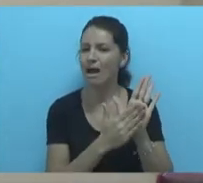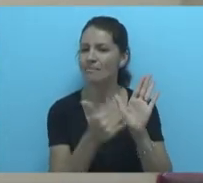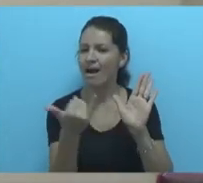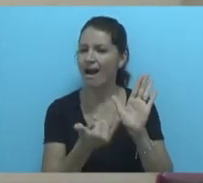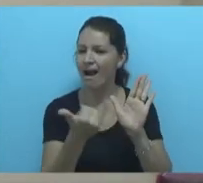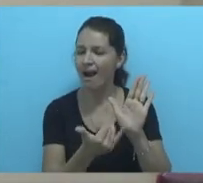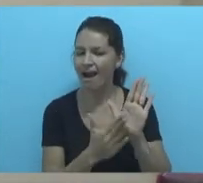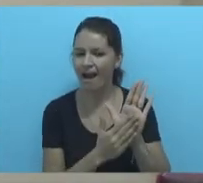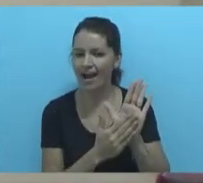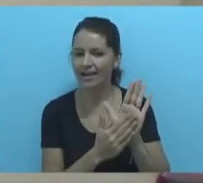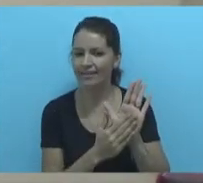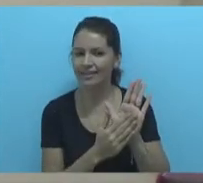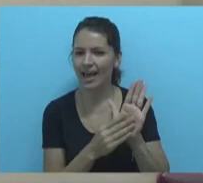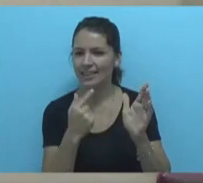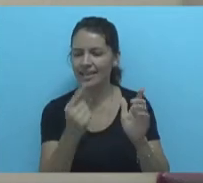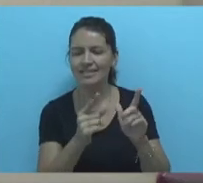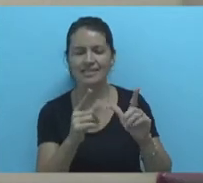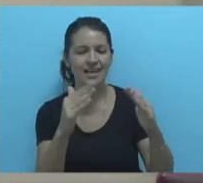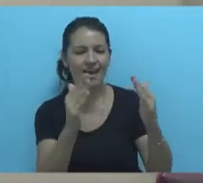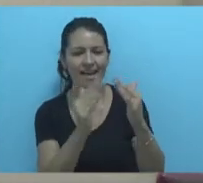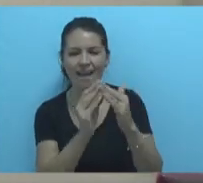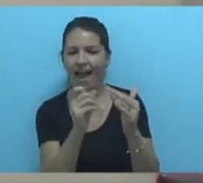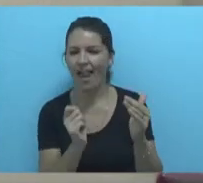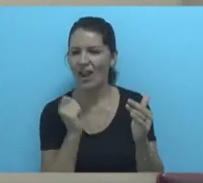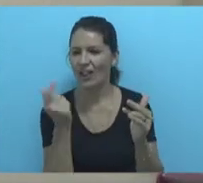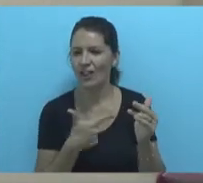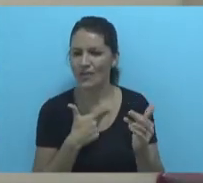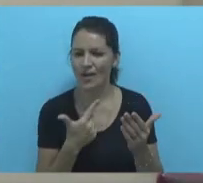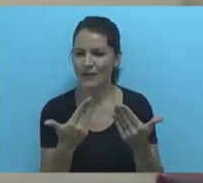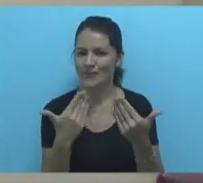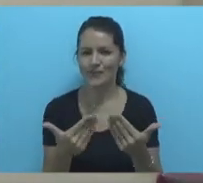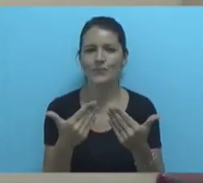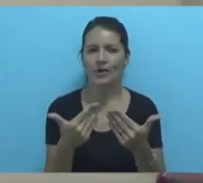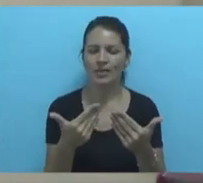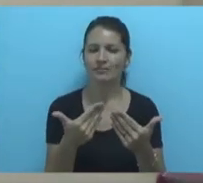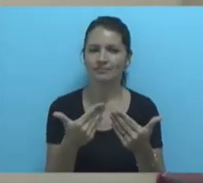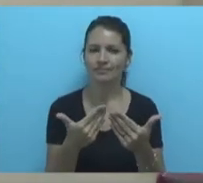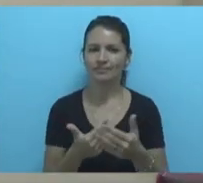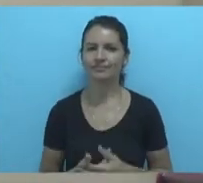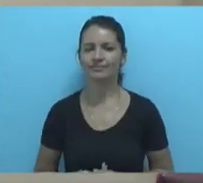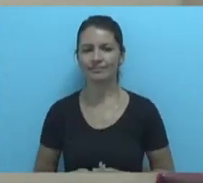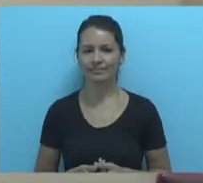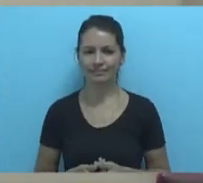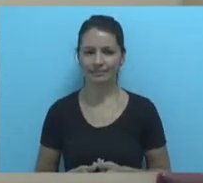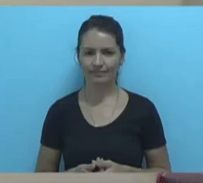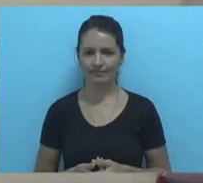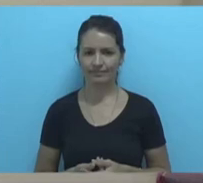en la mano, porque esta ley nacional permitió que tengan ese papel para poder